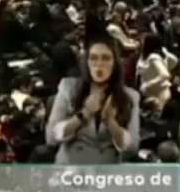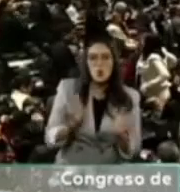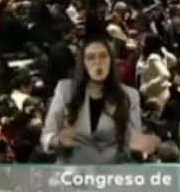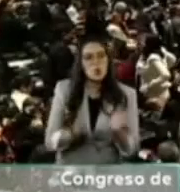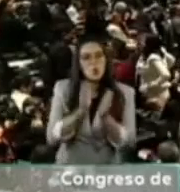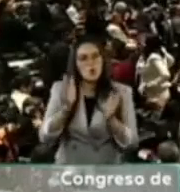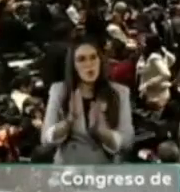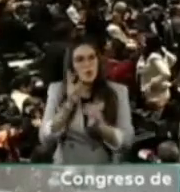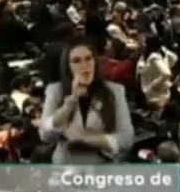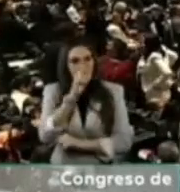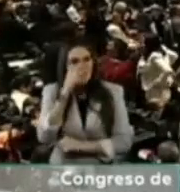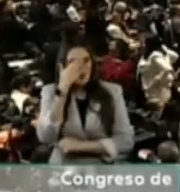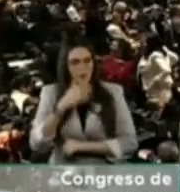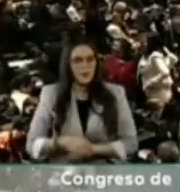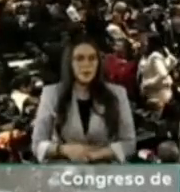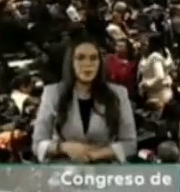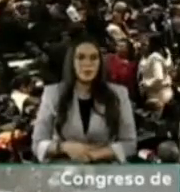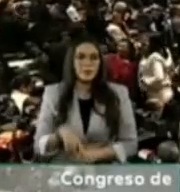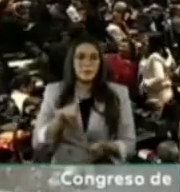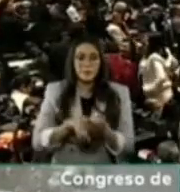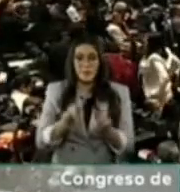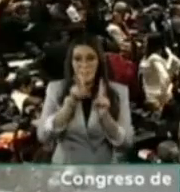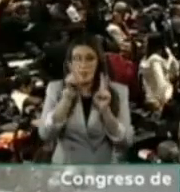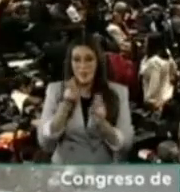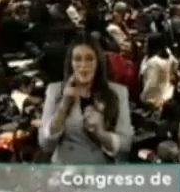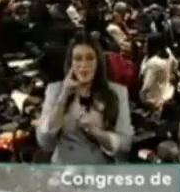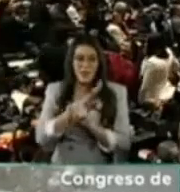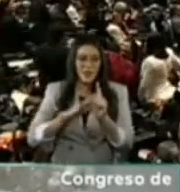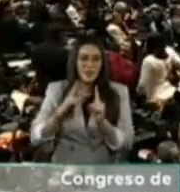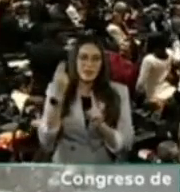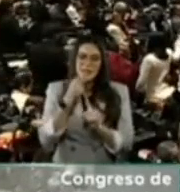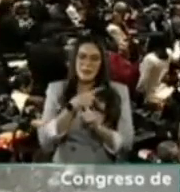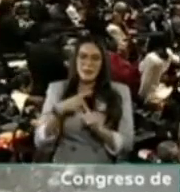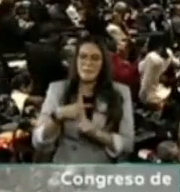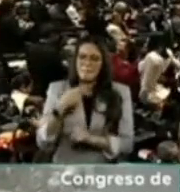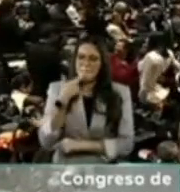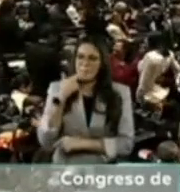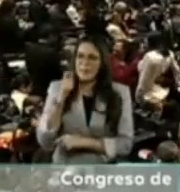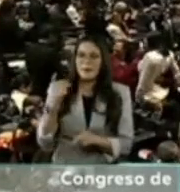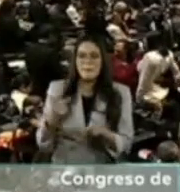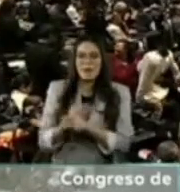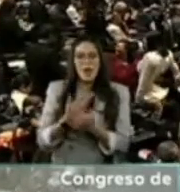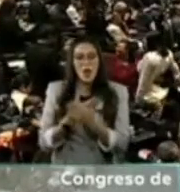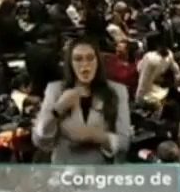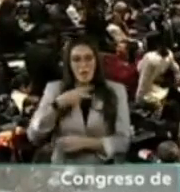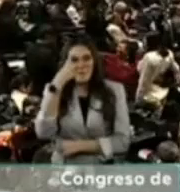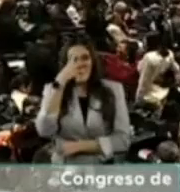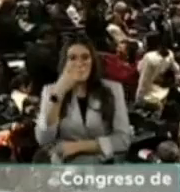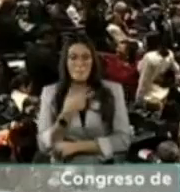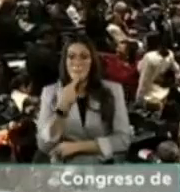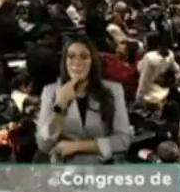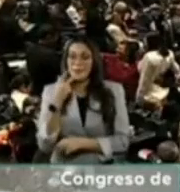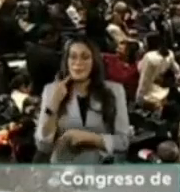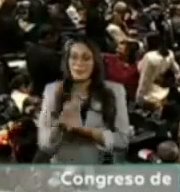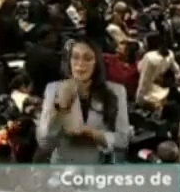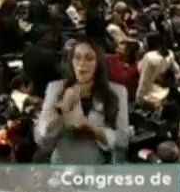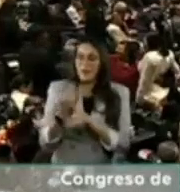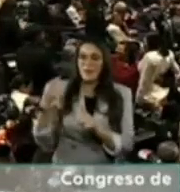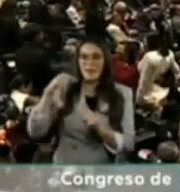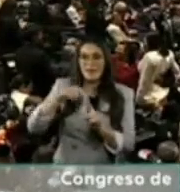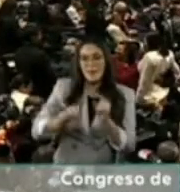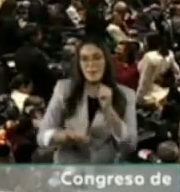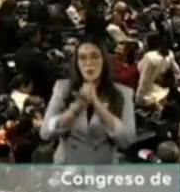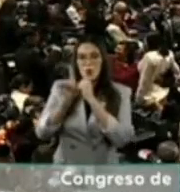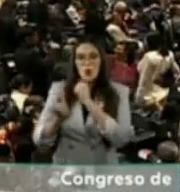analizarlo muy bien, con mucho cuidado. Políticamente ya no tiene ningún impacto porque hoy toma en unos momentos toma